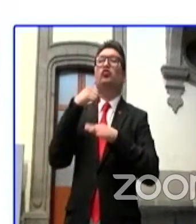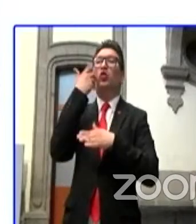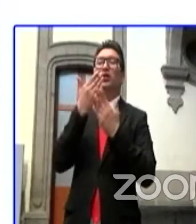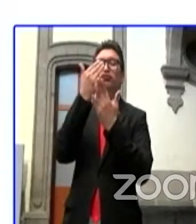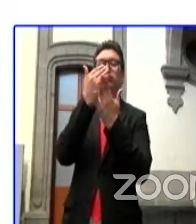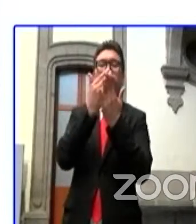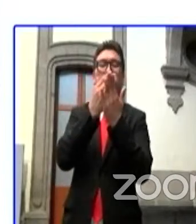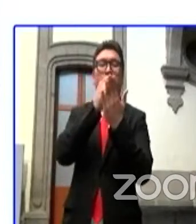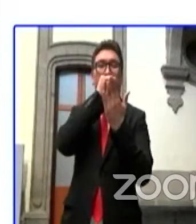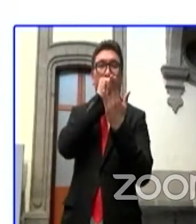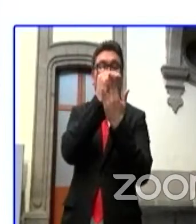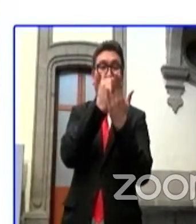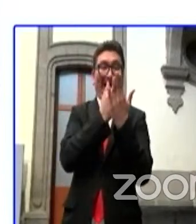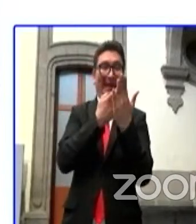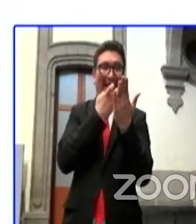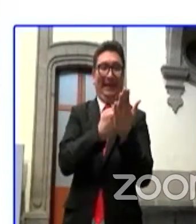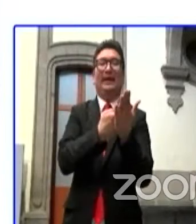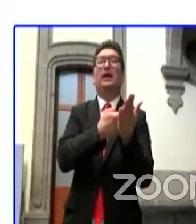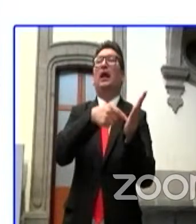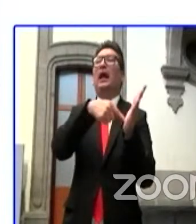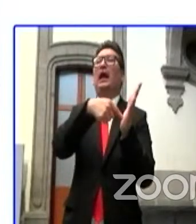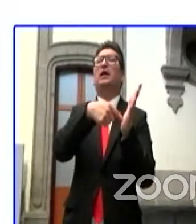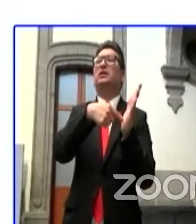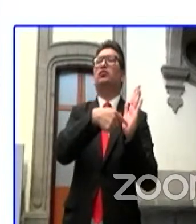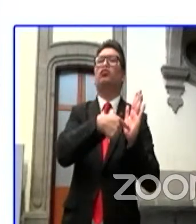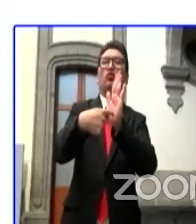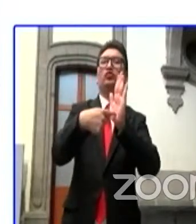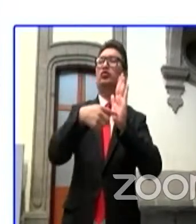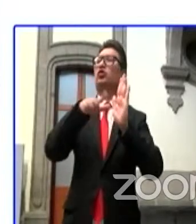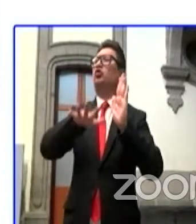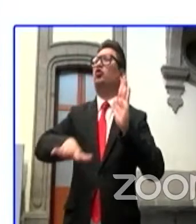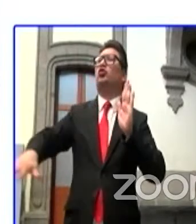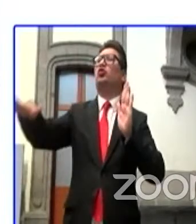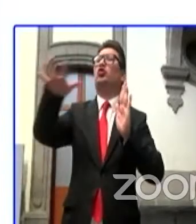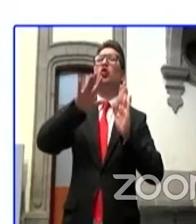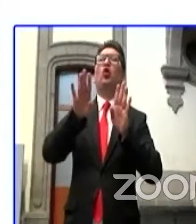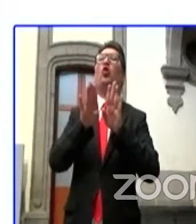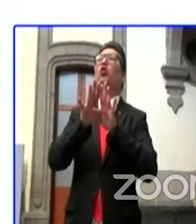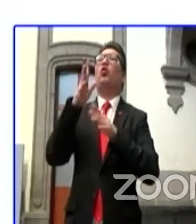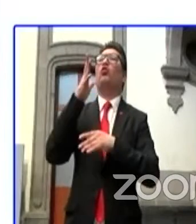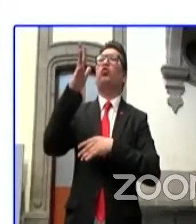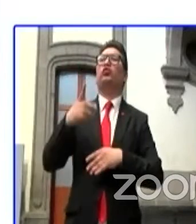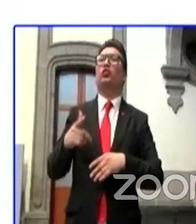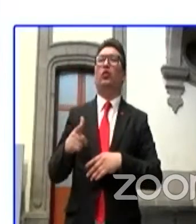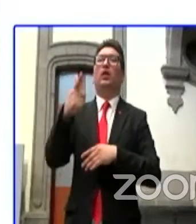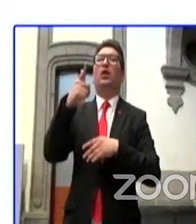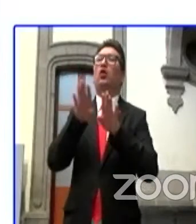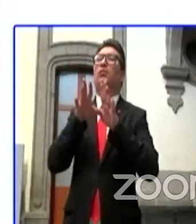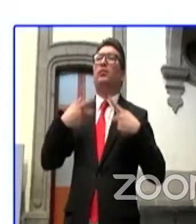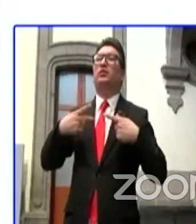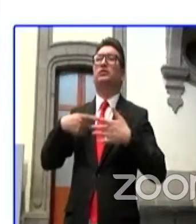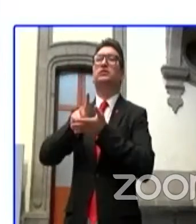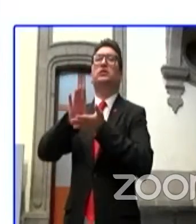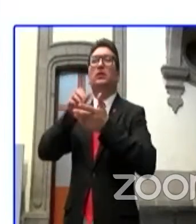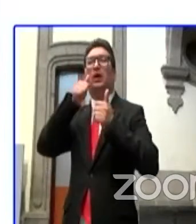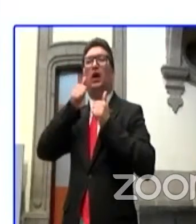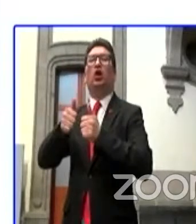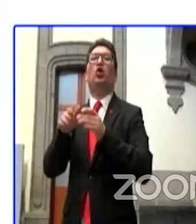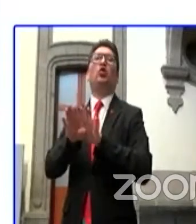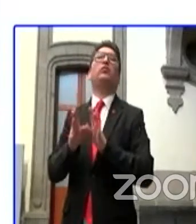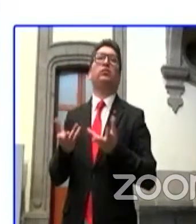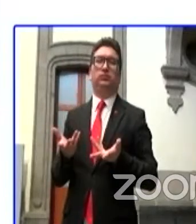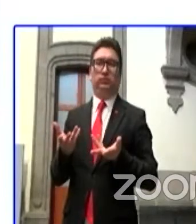que marcara el rumbo del cómo veremos a las personas en condición de discapacidad en mi entidad.